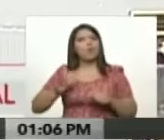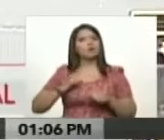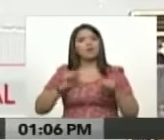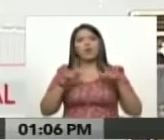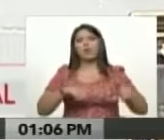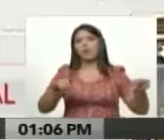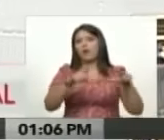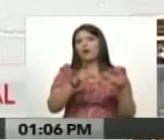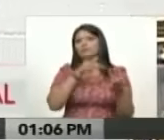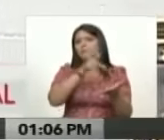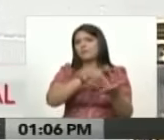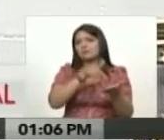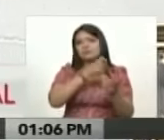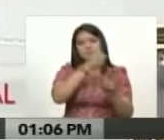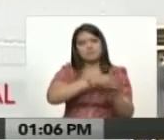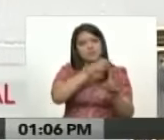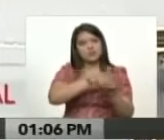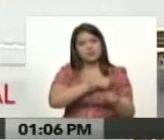se encuentre.